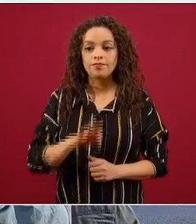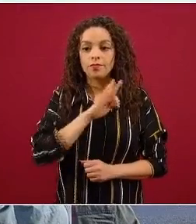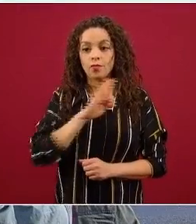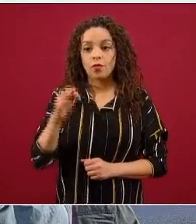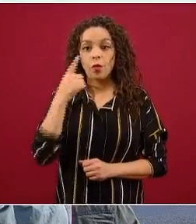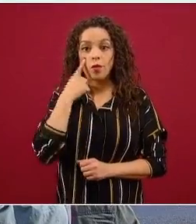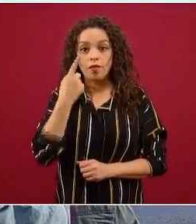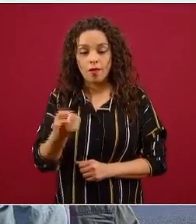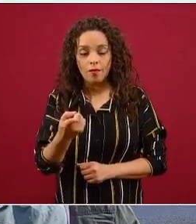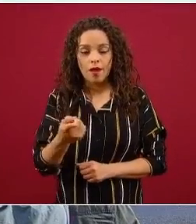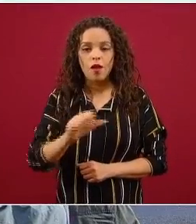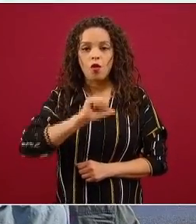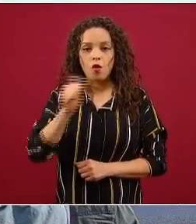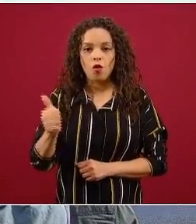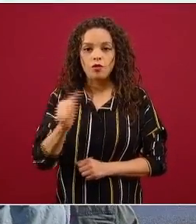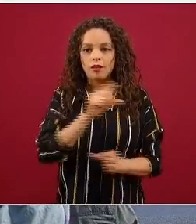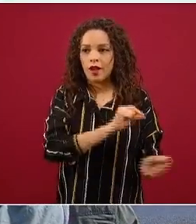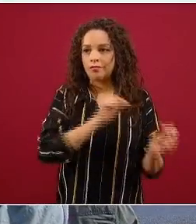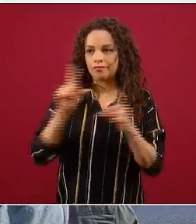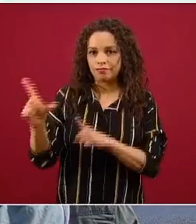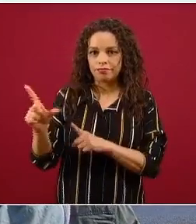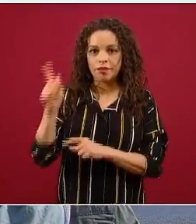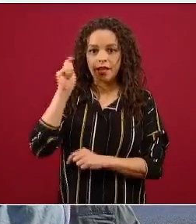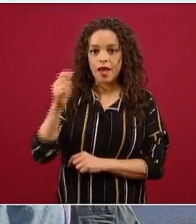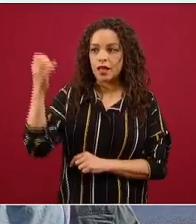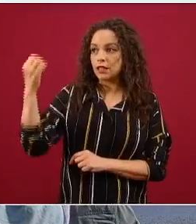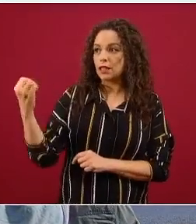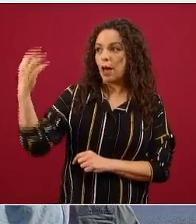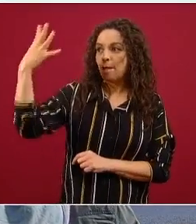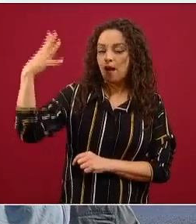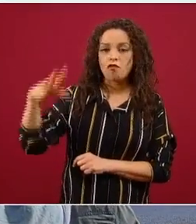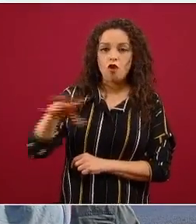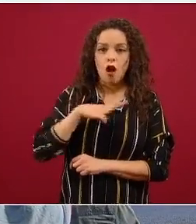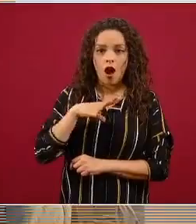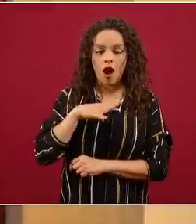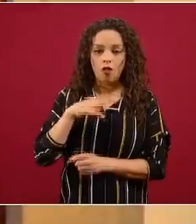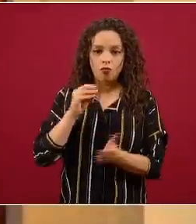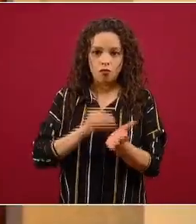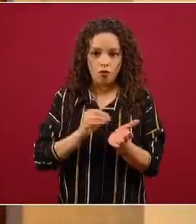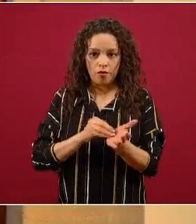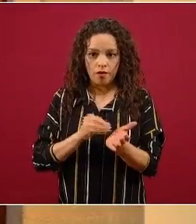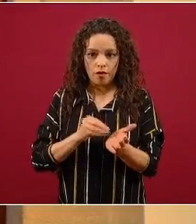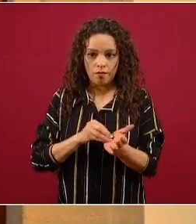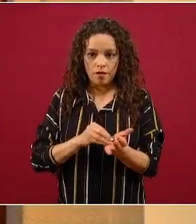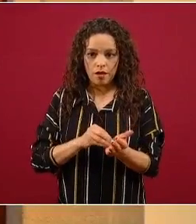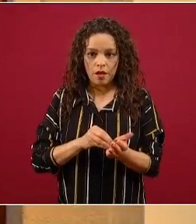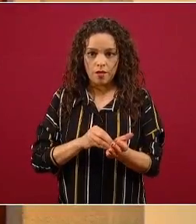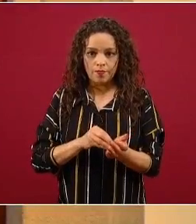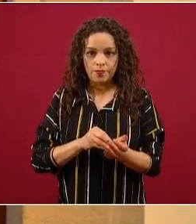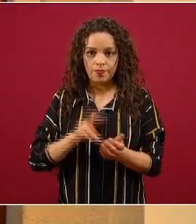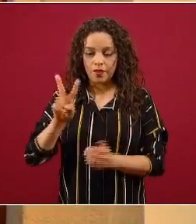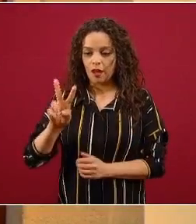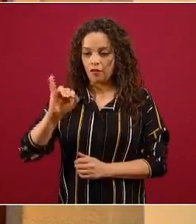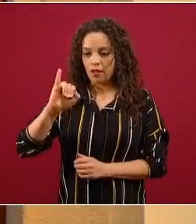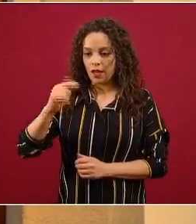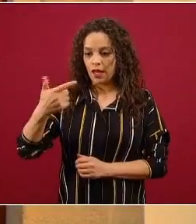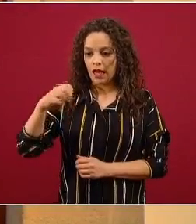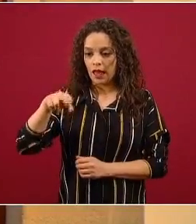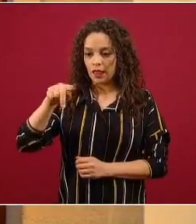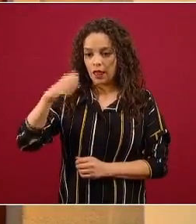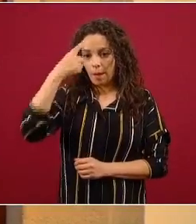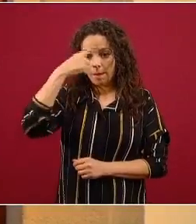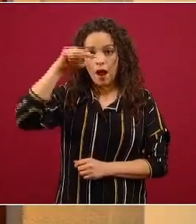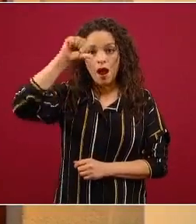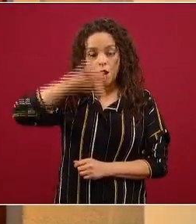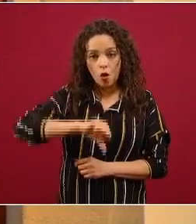el semáforo precisamente que está vigente todavía para el día. Estuvo vigente para el día de hoy, está vigente para el día de mañana.